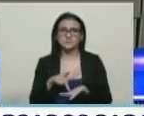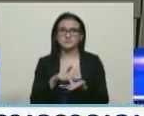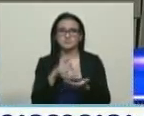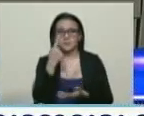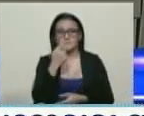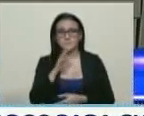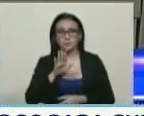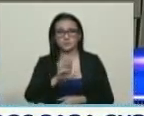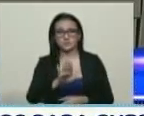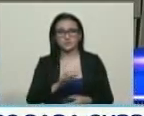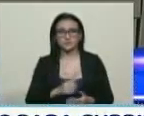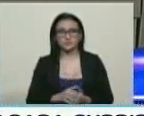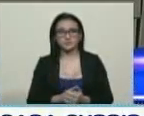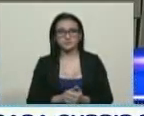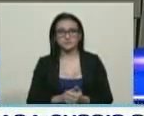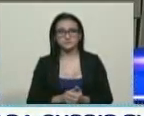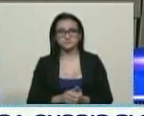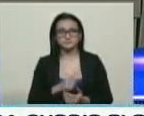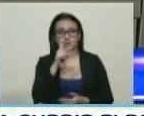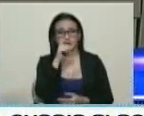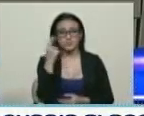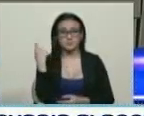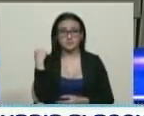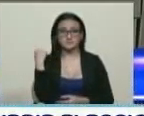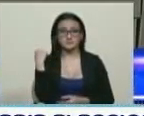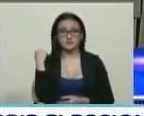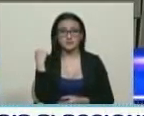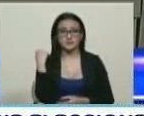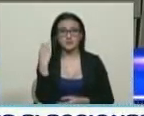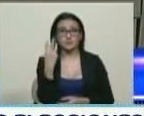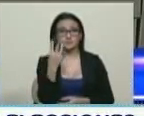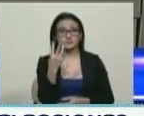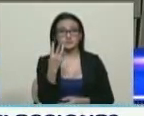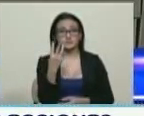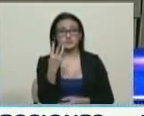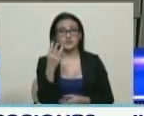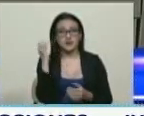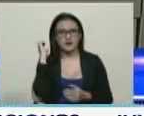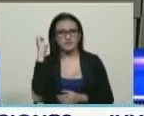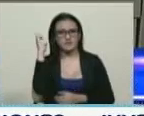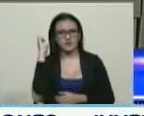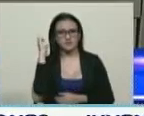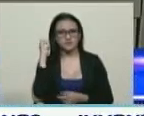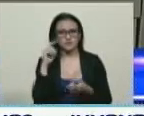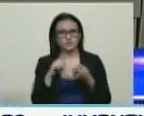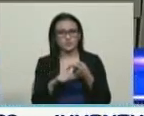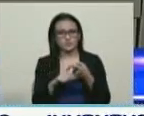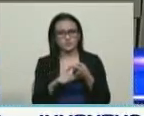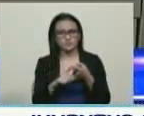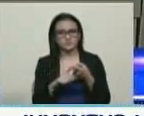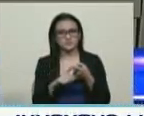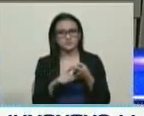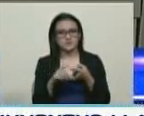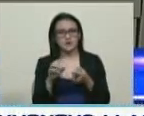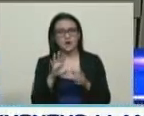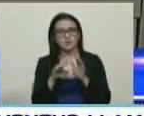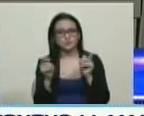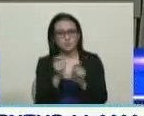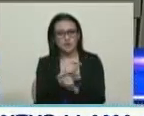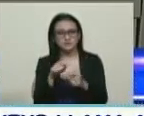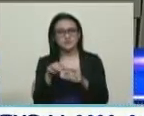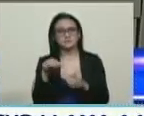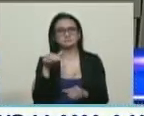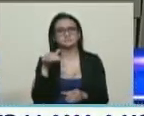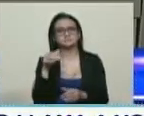y protagónica. El año pasado, 3 eventos tuvimos: la constituyente, la elección de gobernadores y